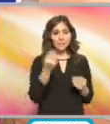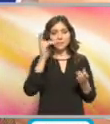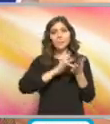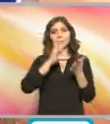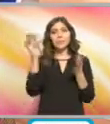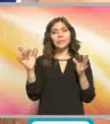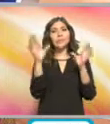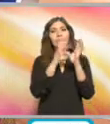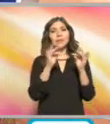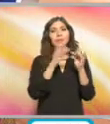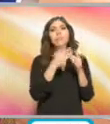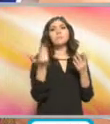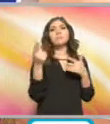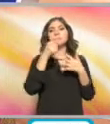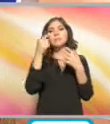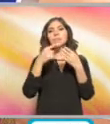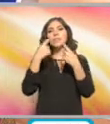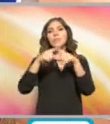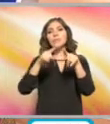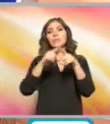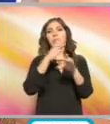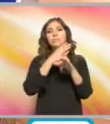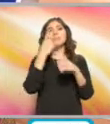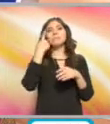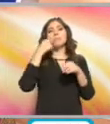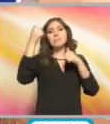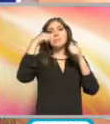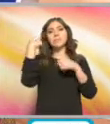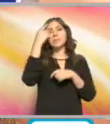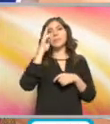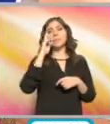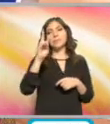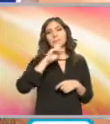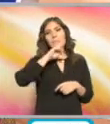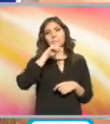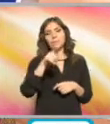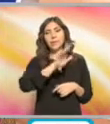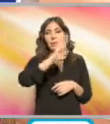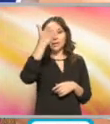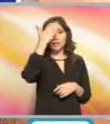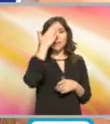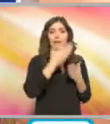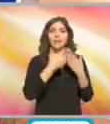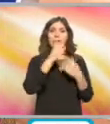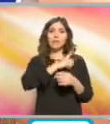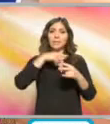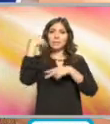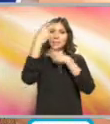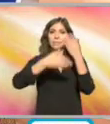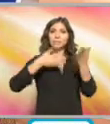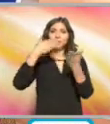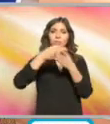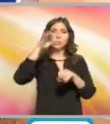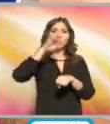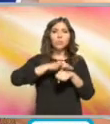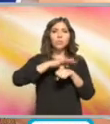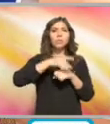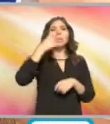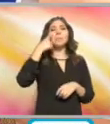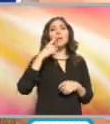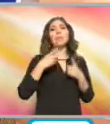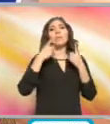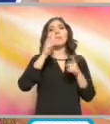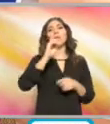por brindarnos estas opciones para vernos mejor. Ya lo sabe, ya lo conoce y lo más importante es que usted acuda al médico buscando una